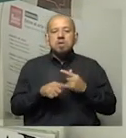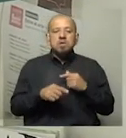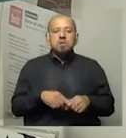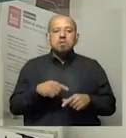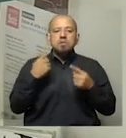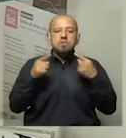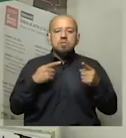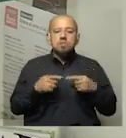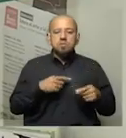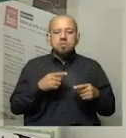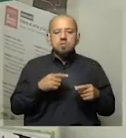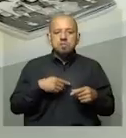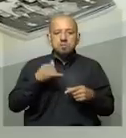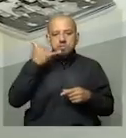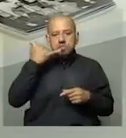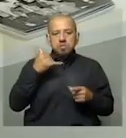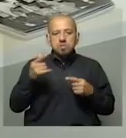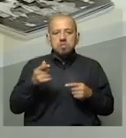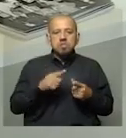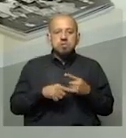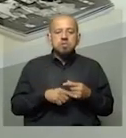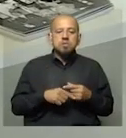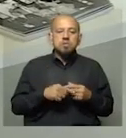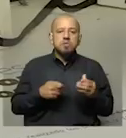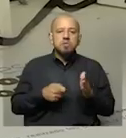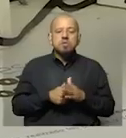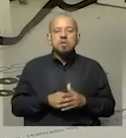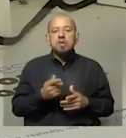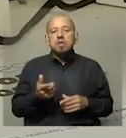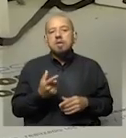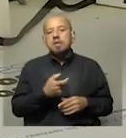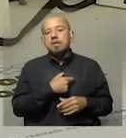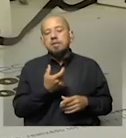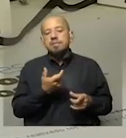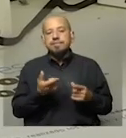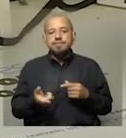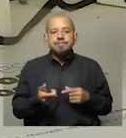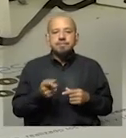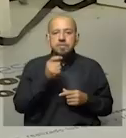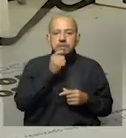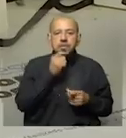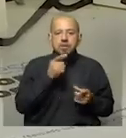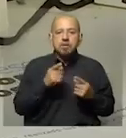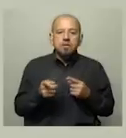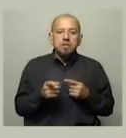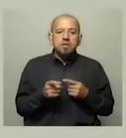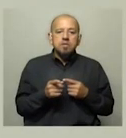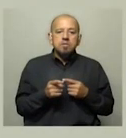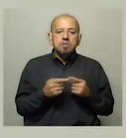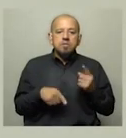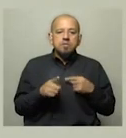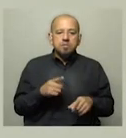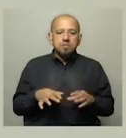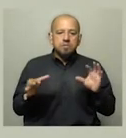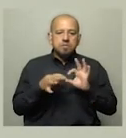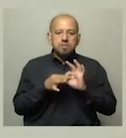teléfonos celulares que nos fueron acompañando, las baterías, los carnets de prensa, las publicaciones que hicimos con las exposiciones anteriores, vínculos